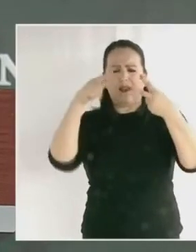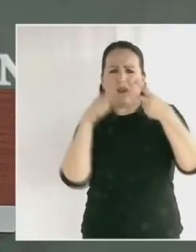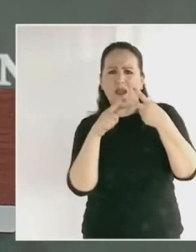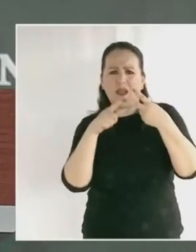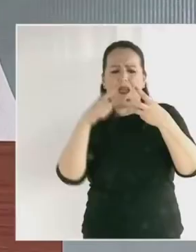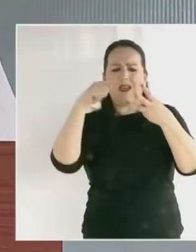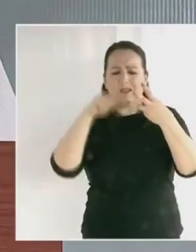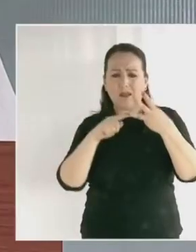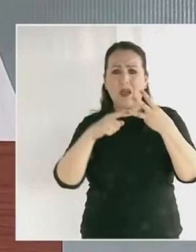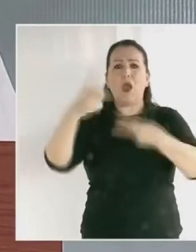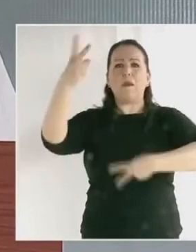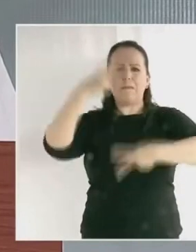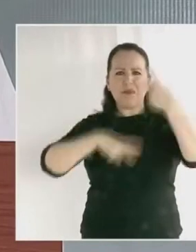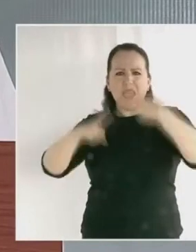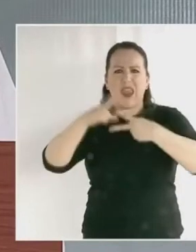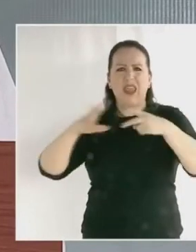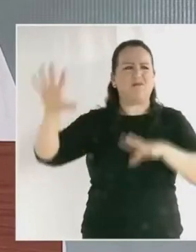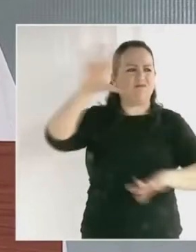violencia,